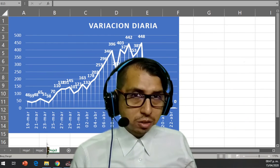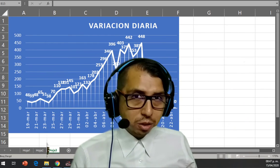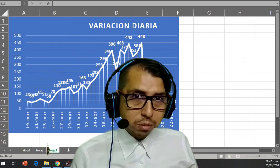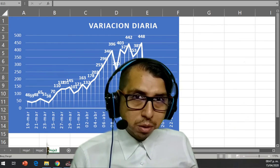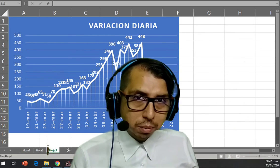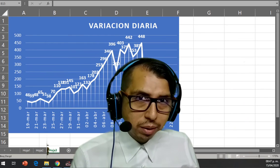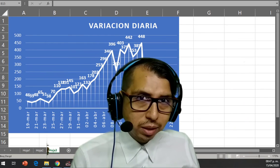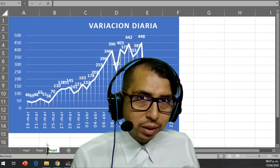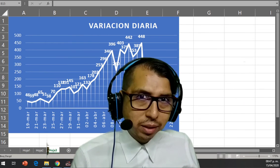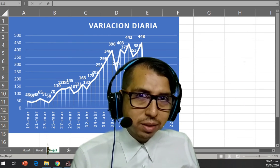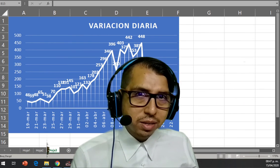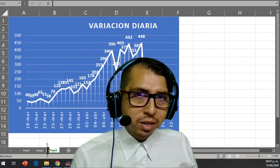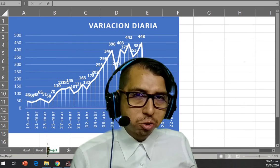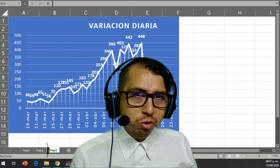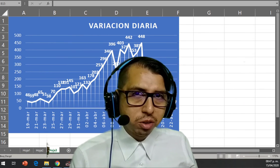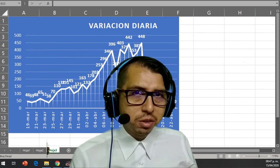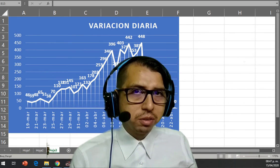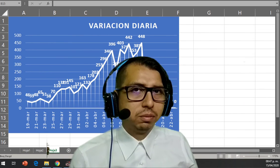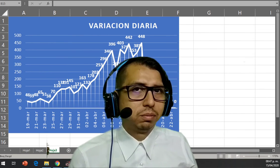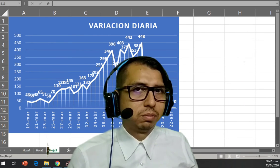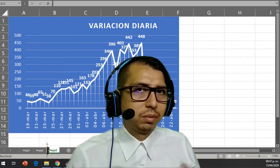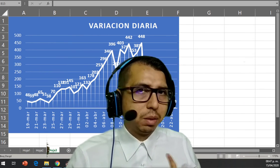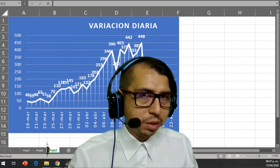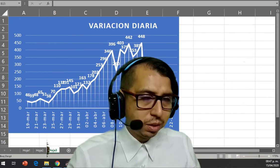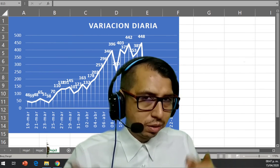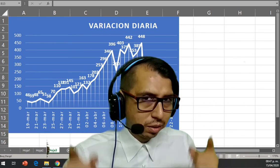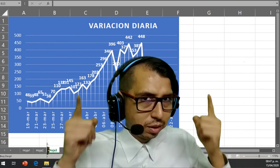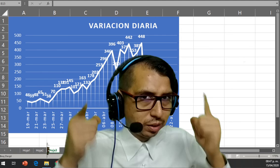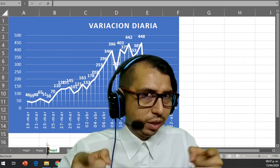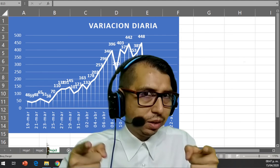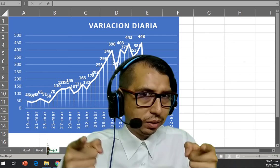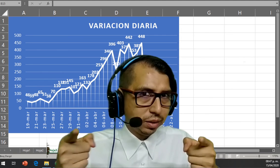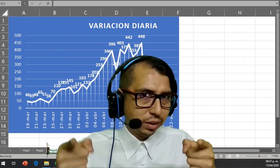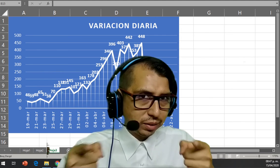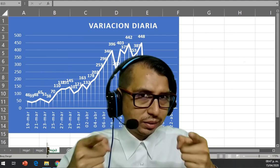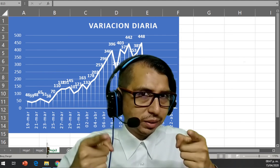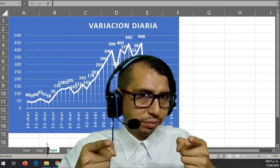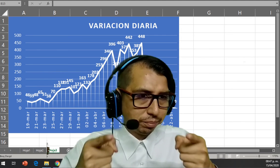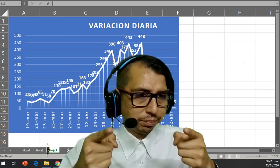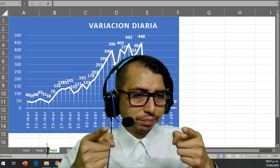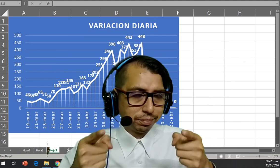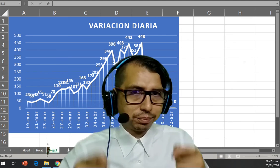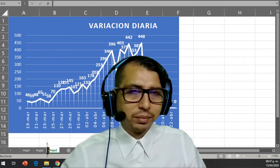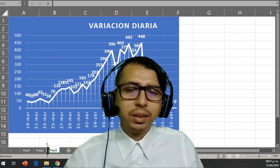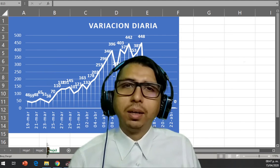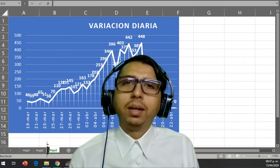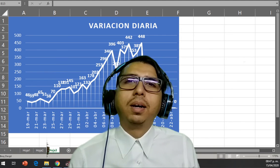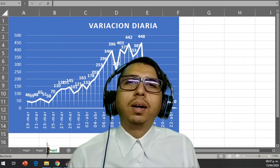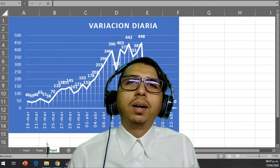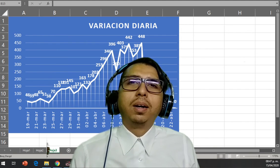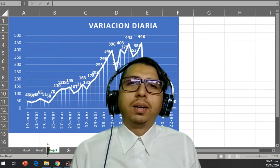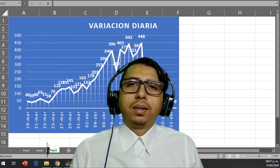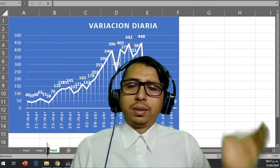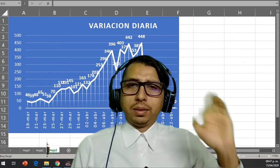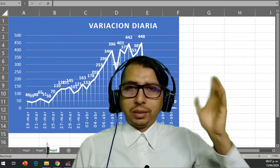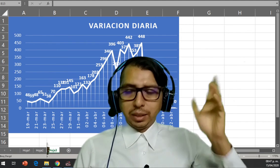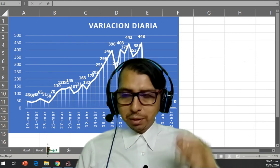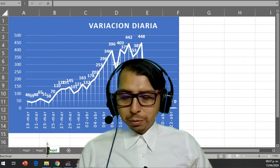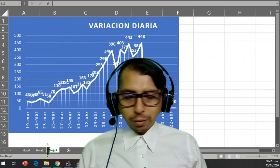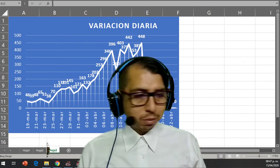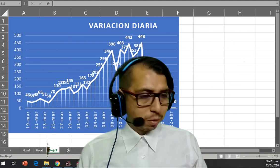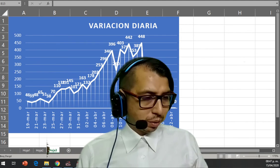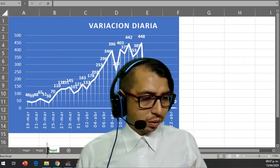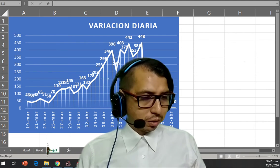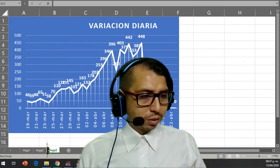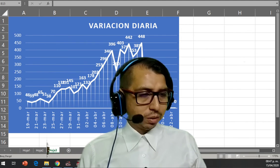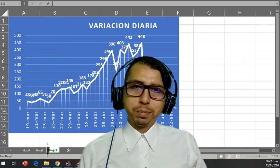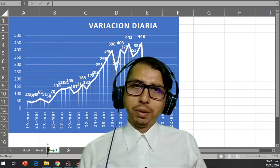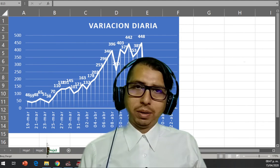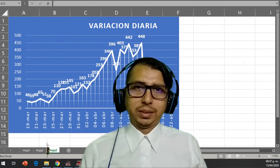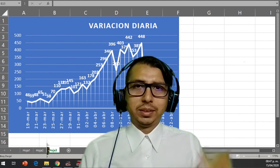si tienes comorbilidades y eres un niño, también quédate en casa. Si no es